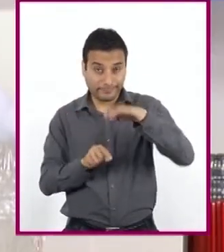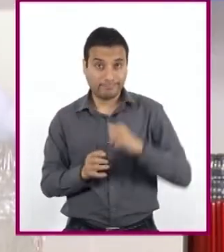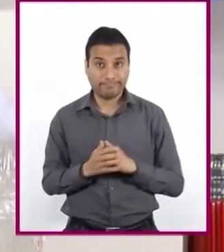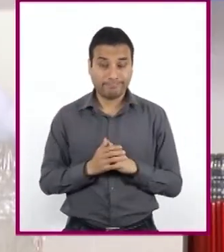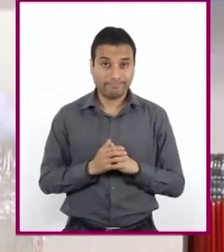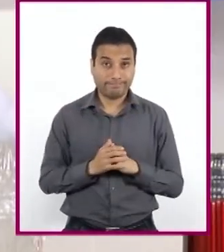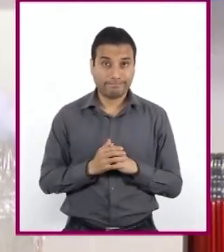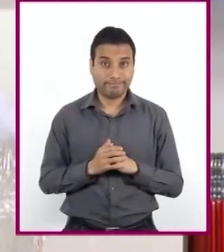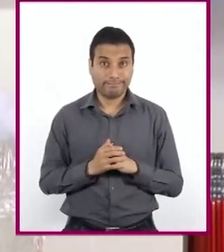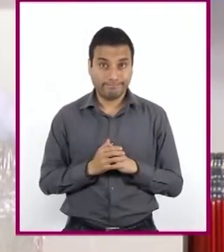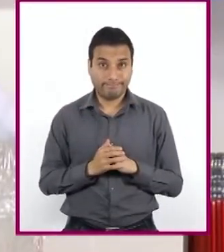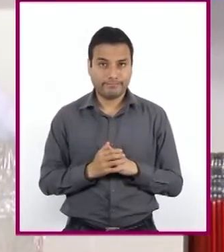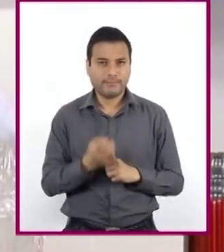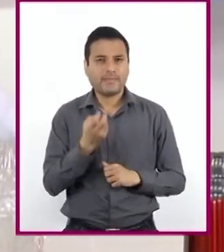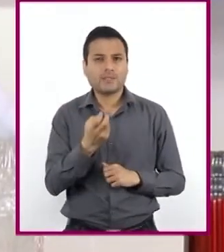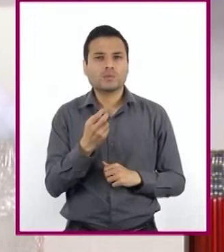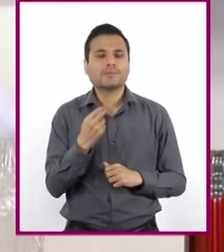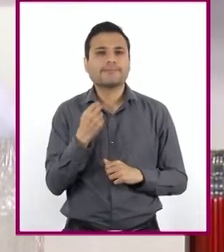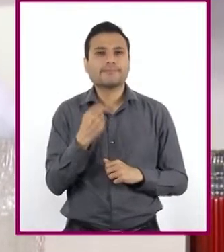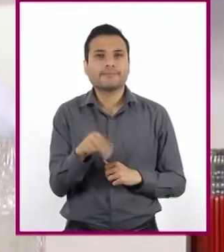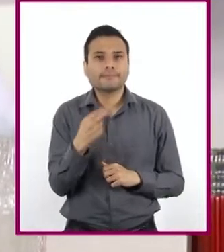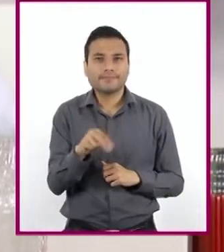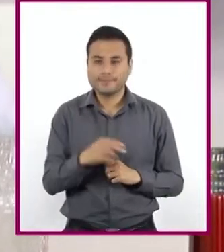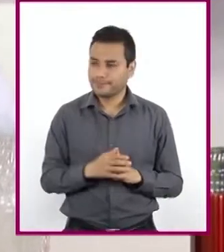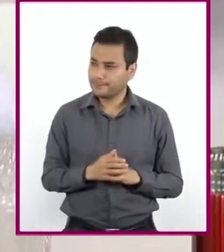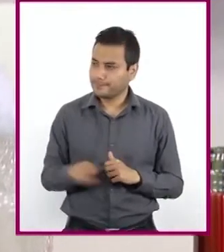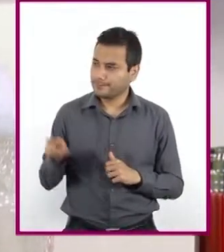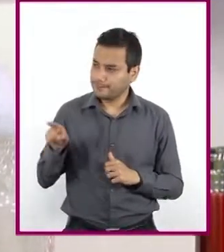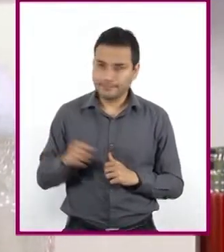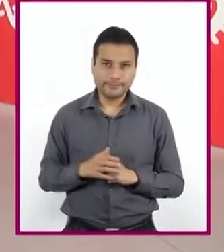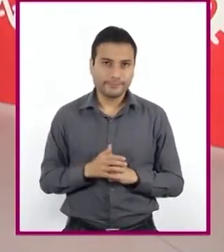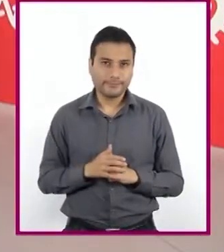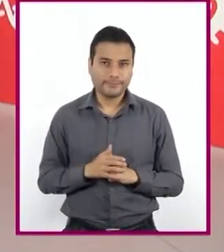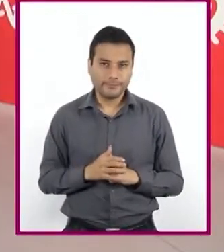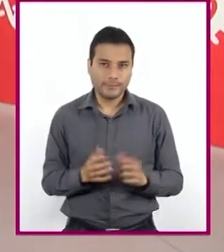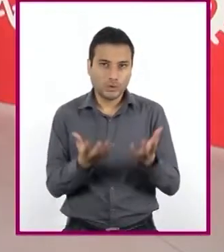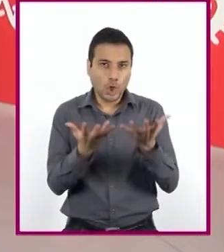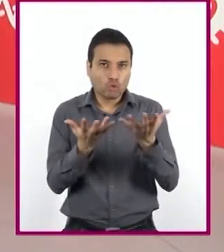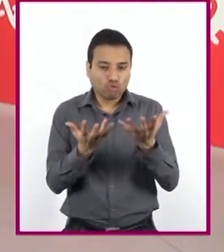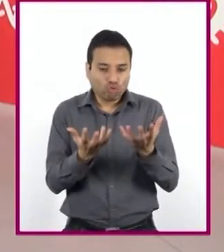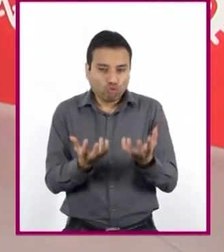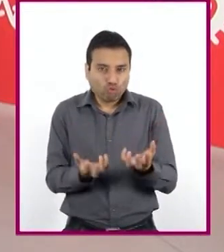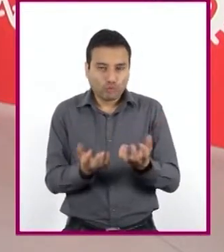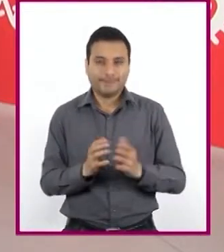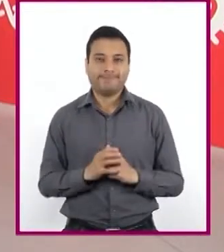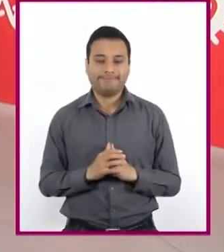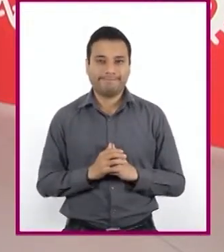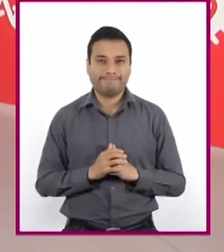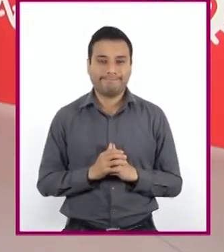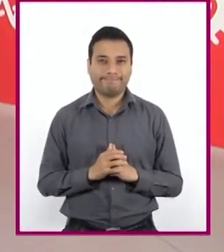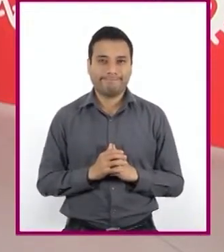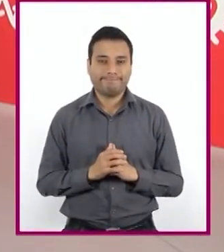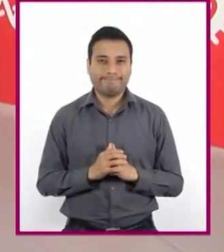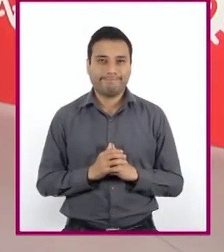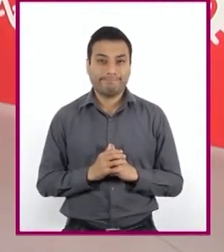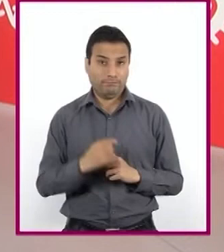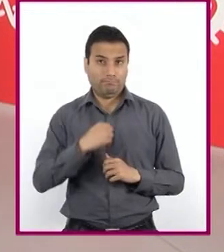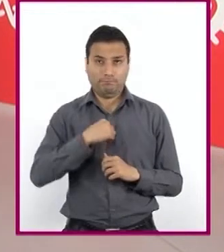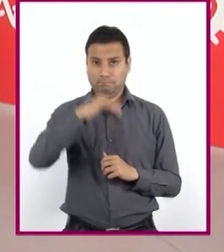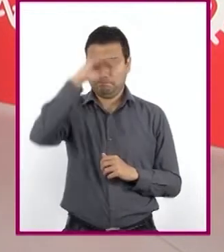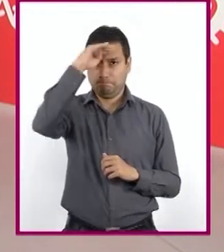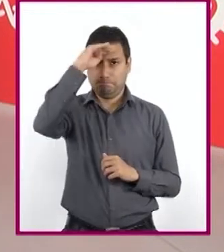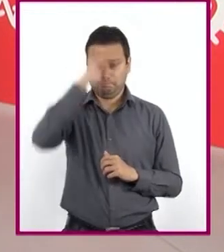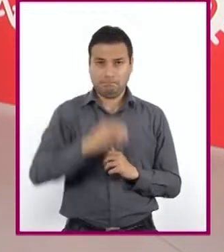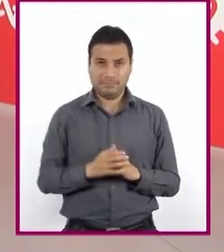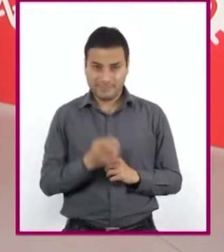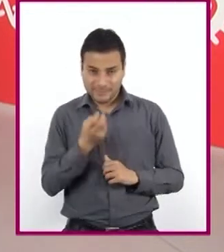Esta parte del ciclo se denomina filtración. Y pareciera que este ciclo no tiene nada